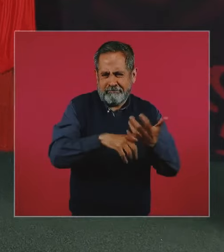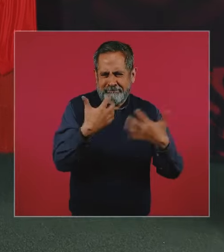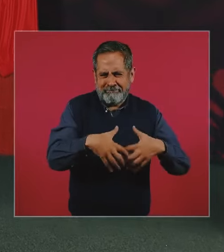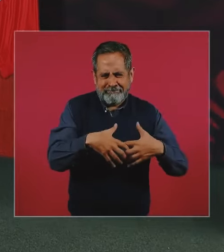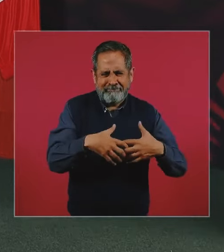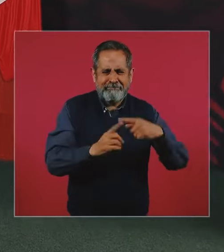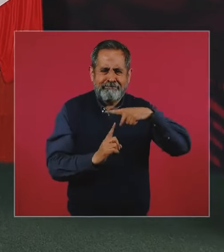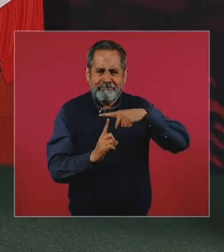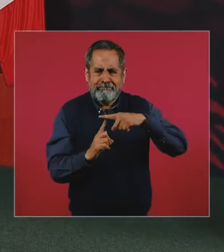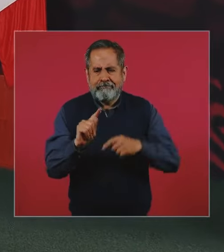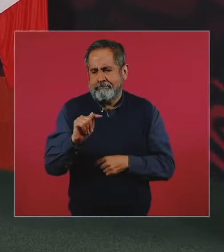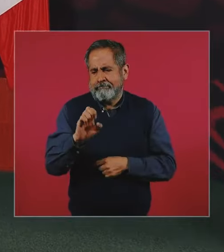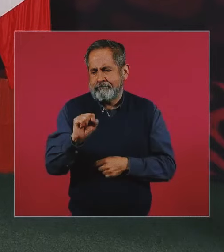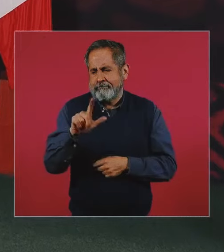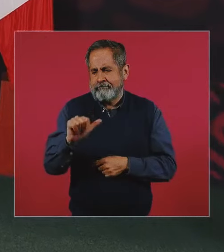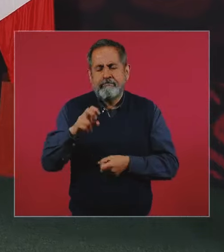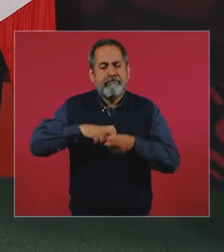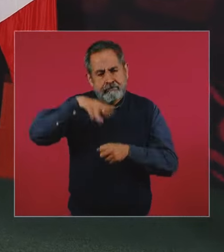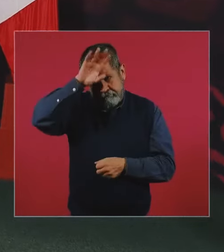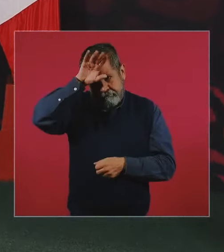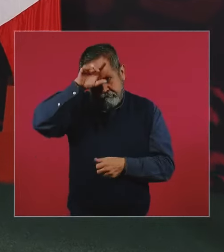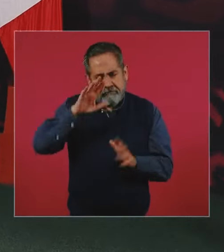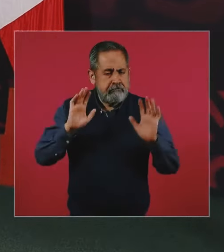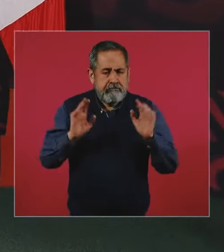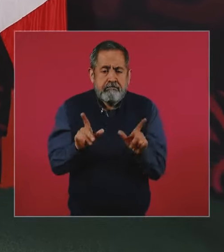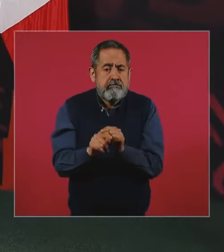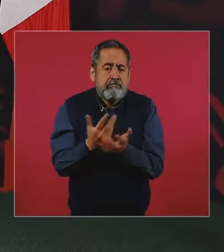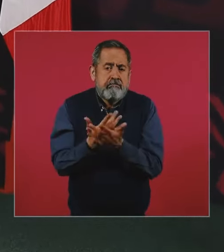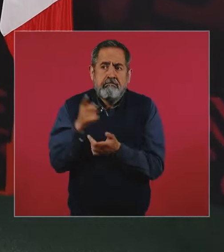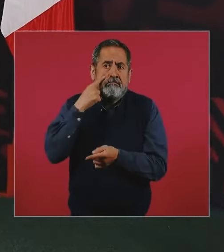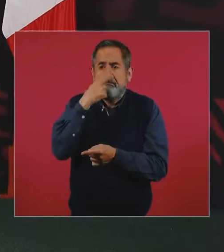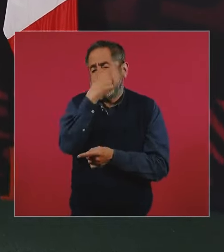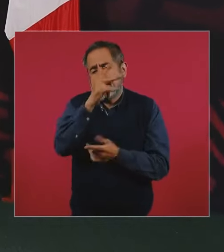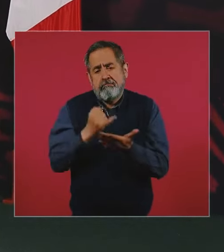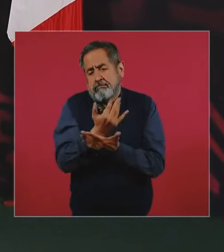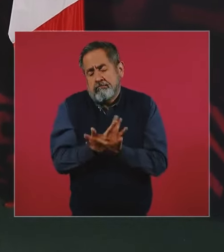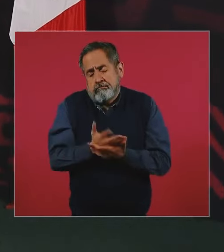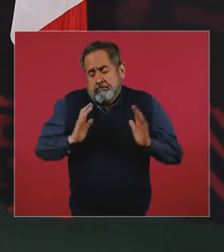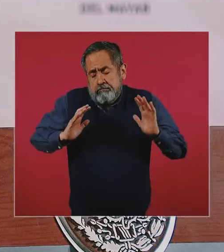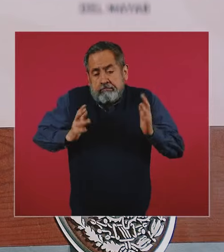automotriz en Monterrey. Eso es todo.